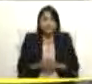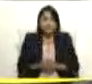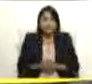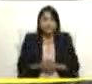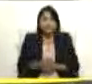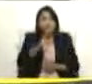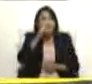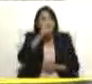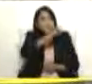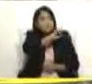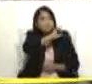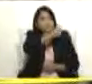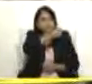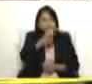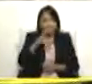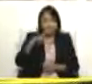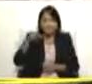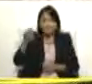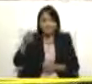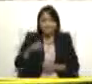rector Gustavo Vizcaíno,